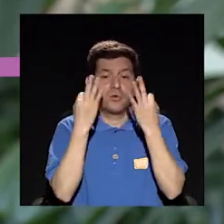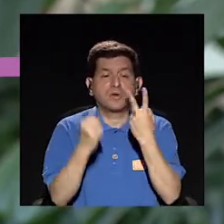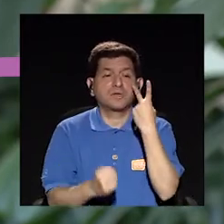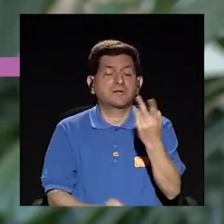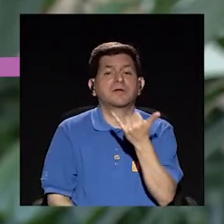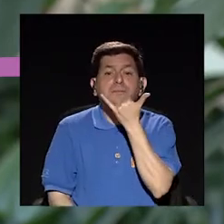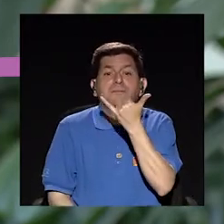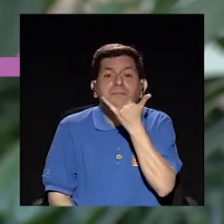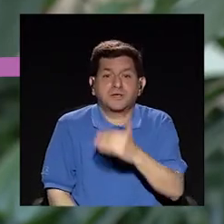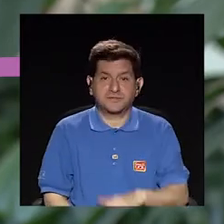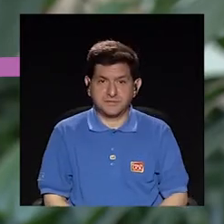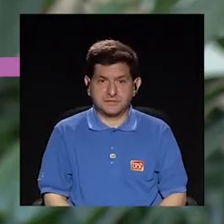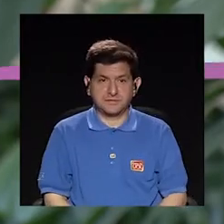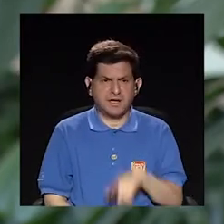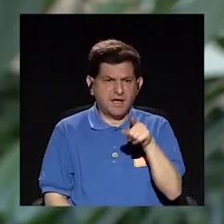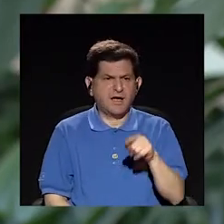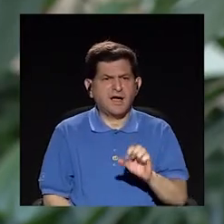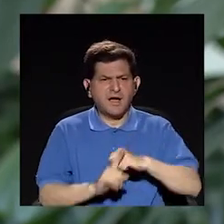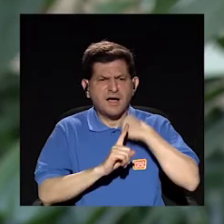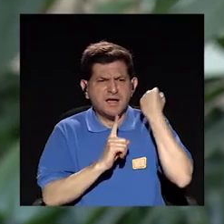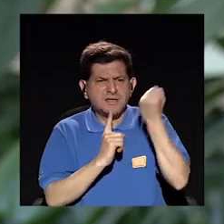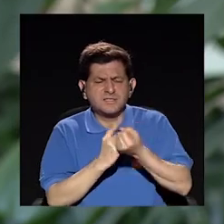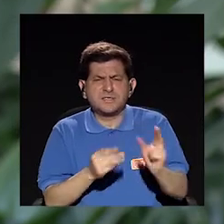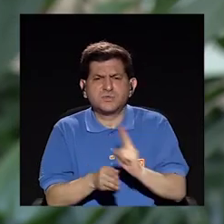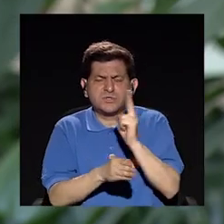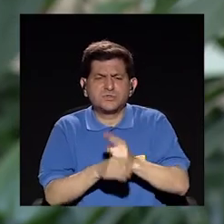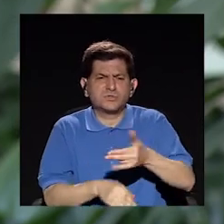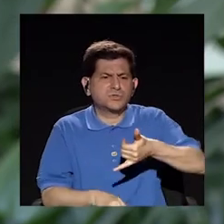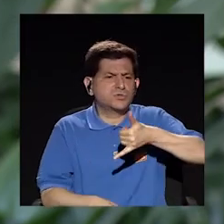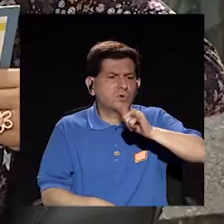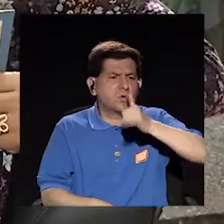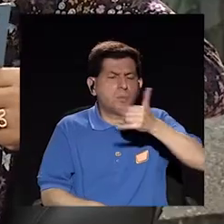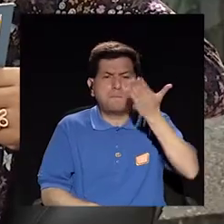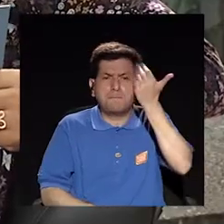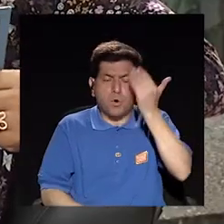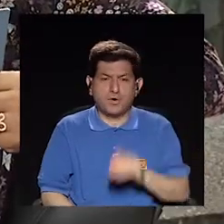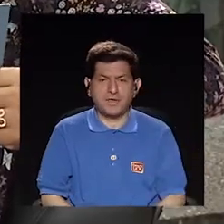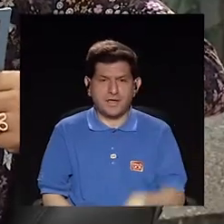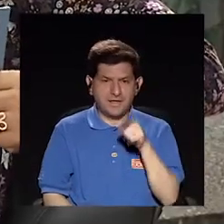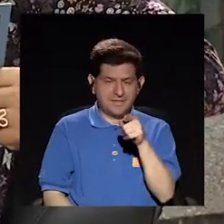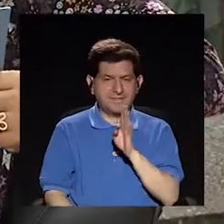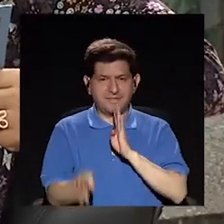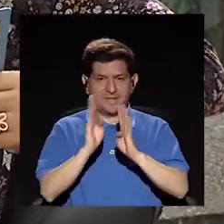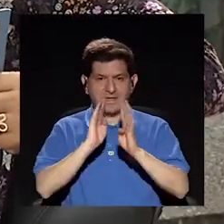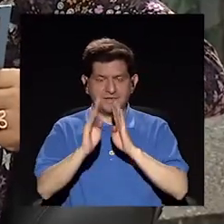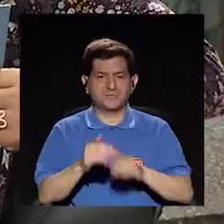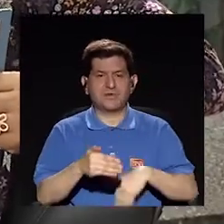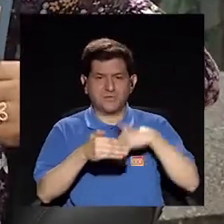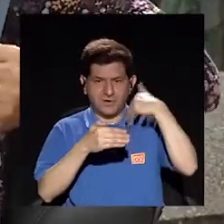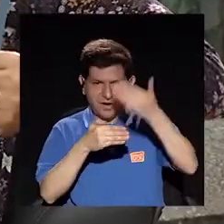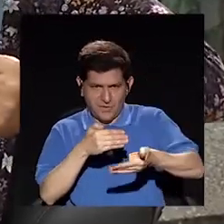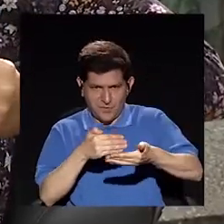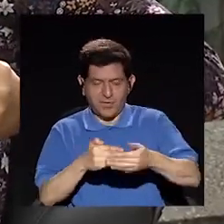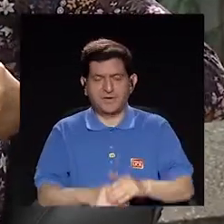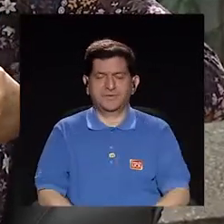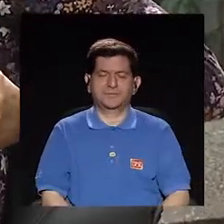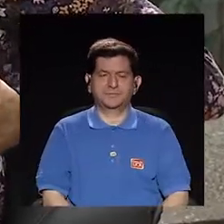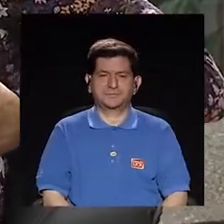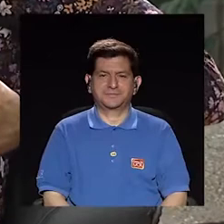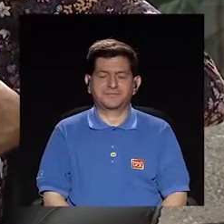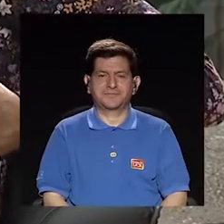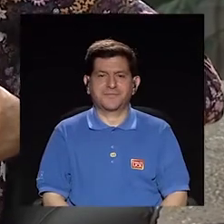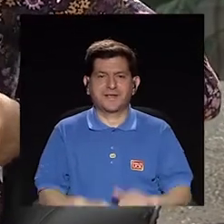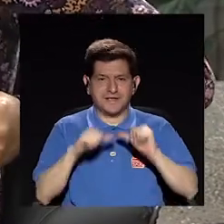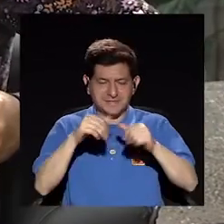de ver qué es lo que está pasando, qué lo está llevando a consumir alcohol. Que justamente de eso es lo que me gustaría conversar en el tercer bloque.